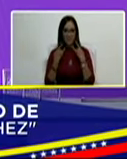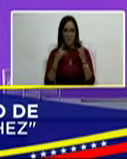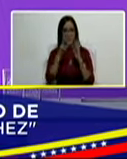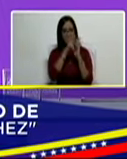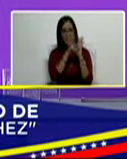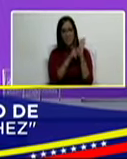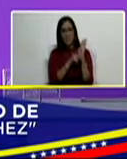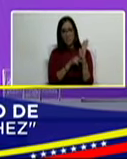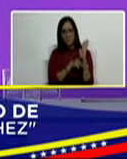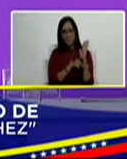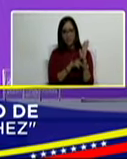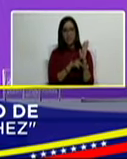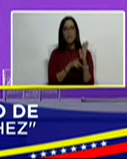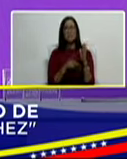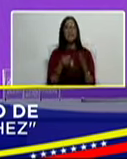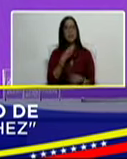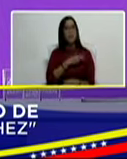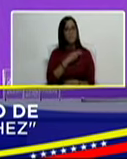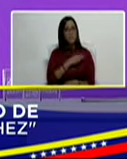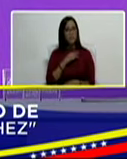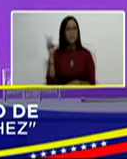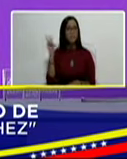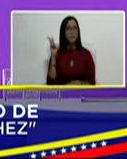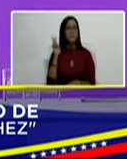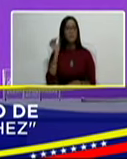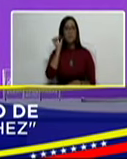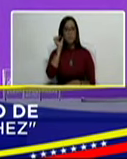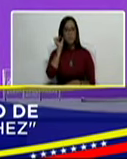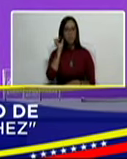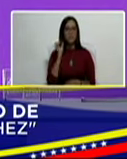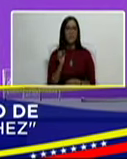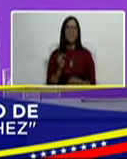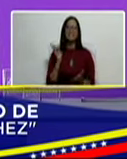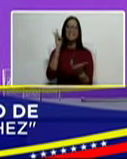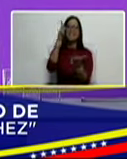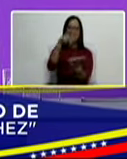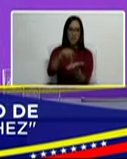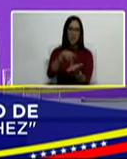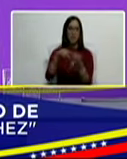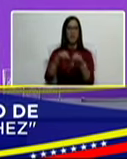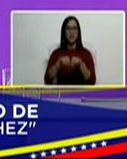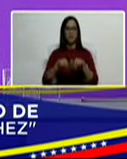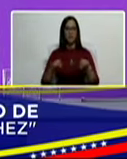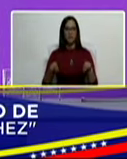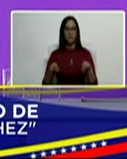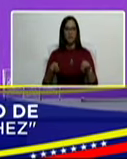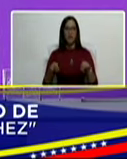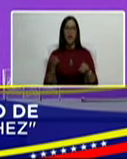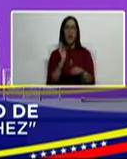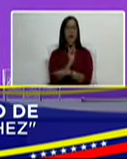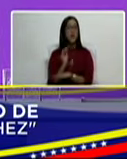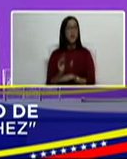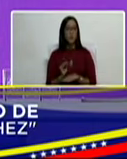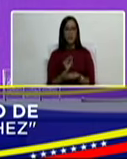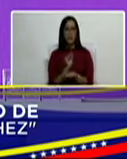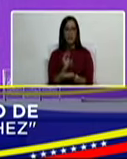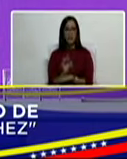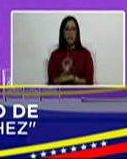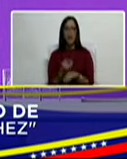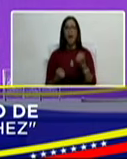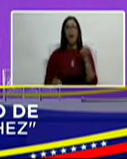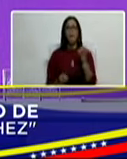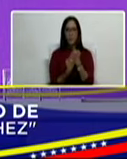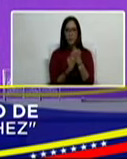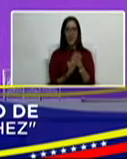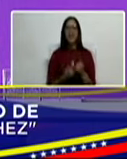planificada de la gran misión Venezuela Mujer llegue al territorio a proteger, a apoyar